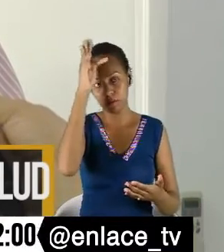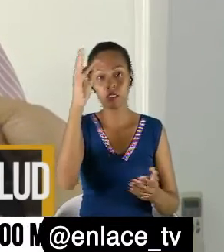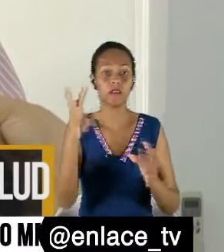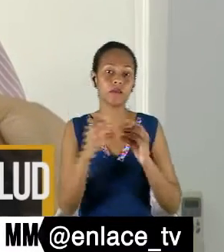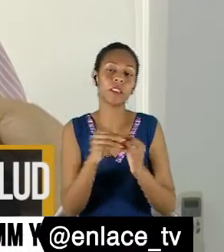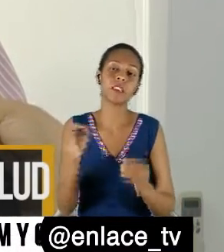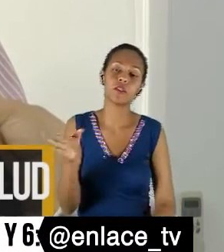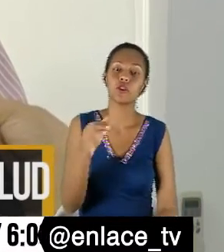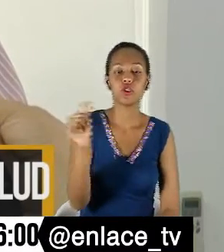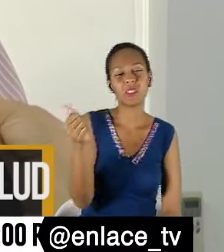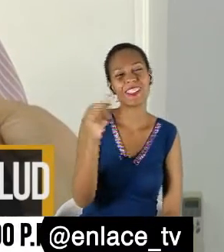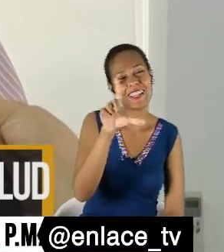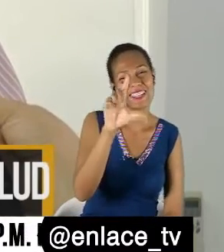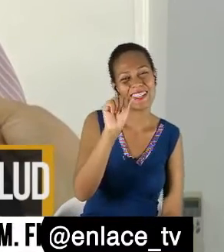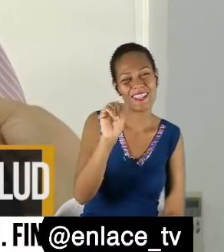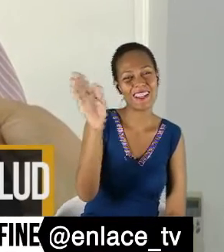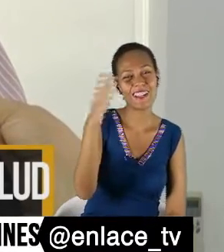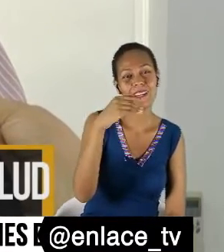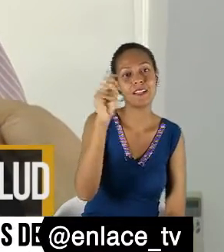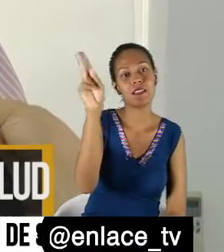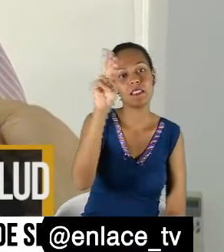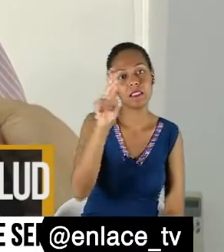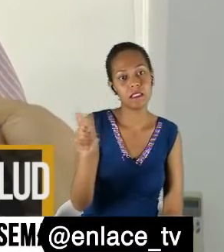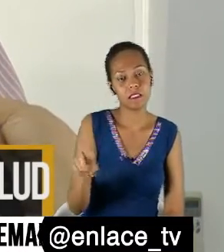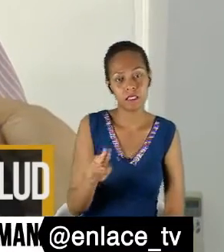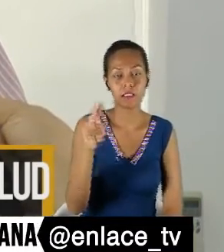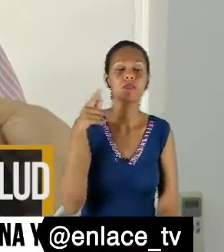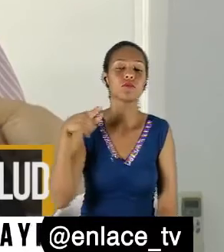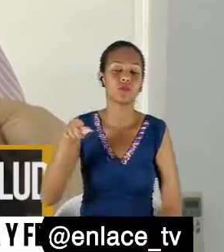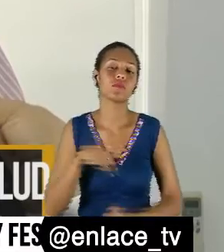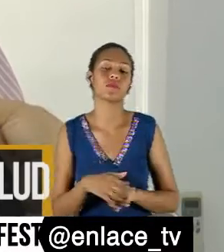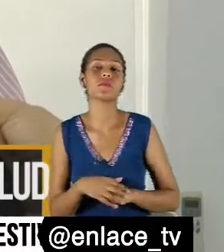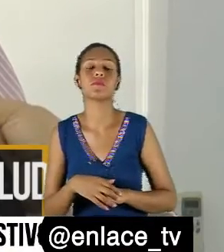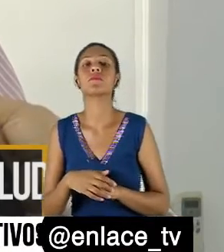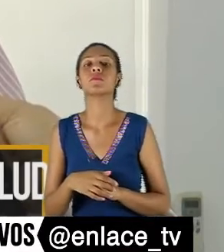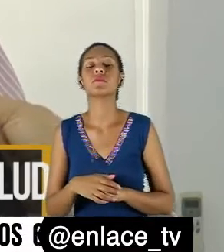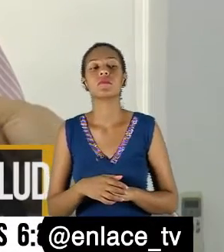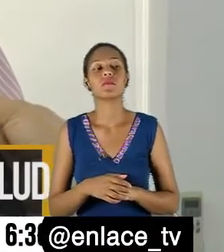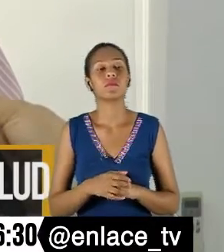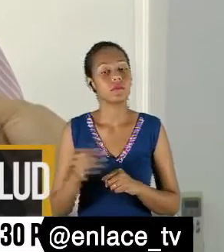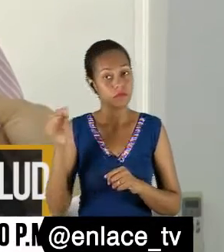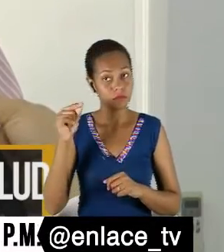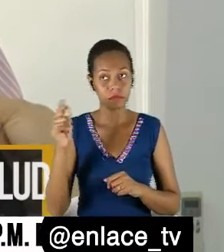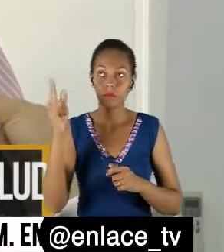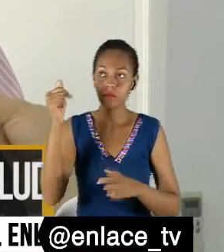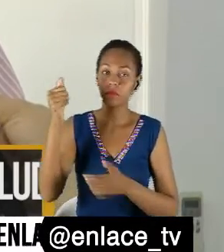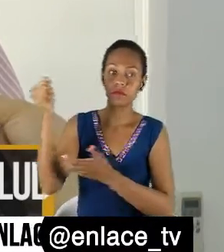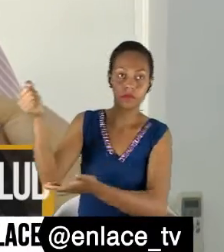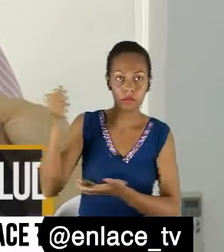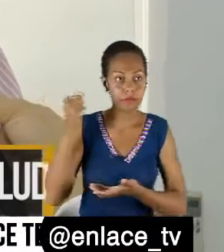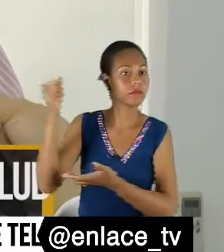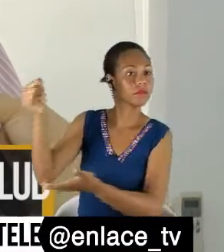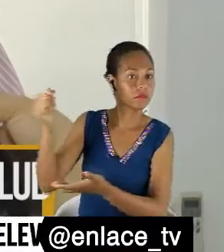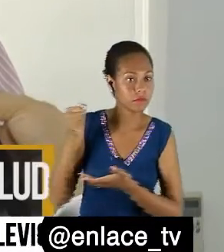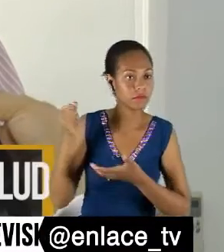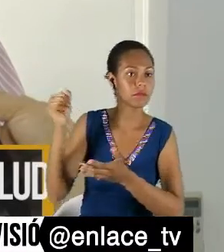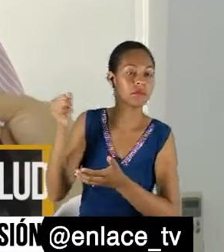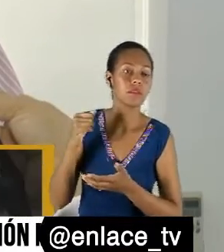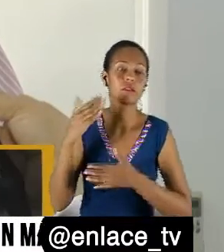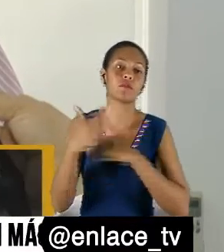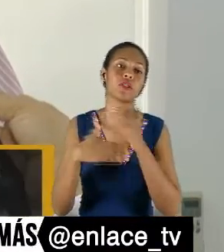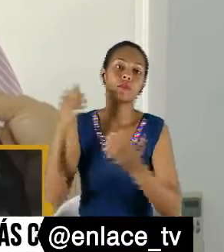Bermeja, pero a partir de este año esos recursos el gobierno nacional los está reduciendo